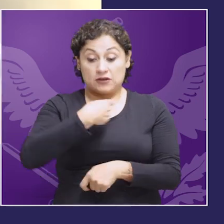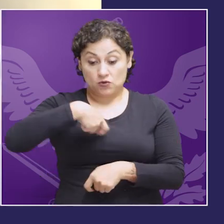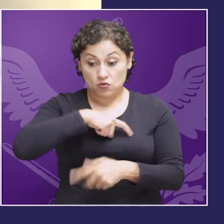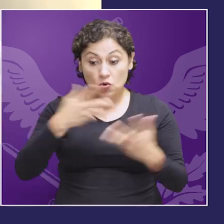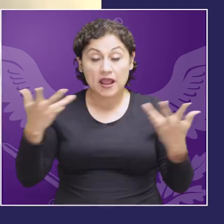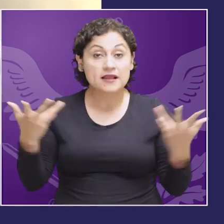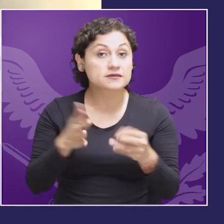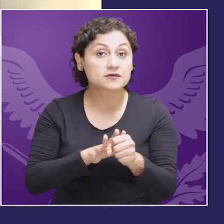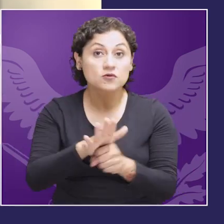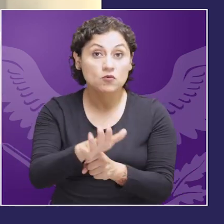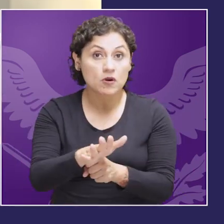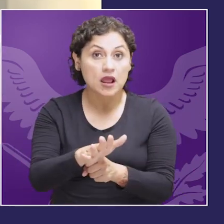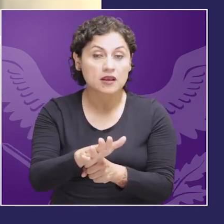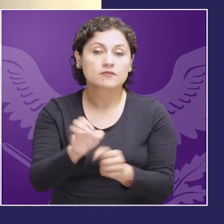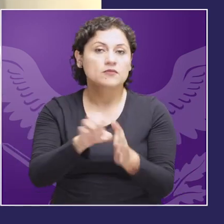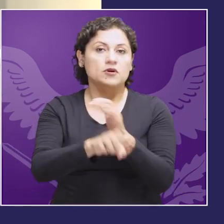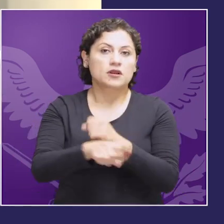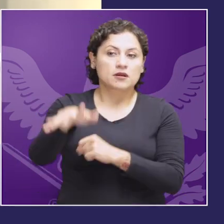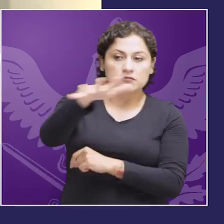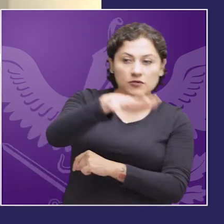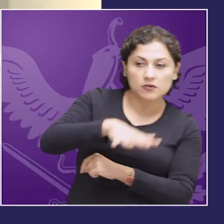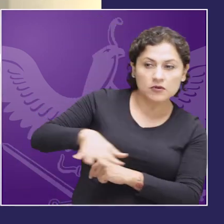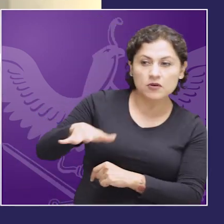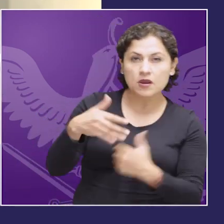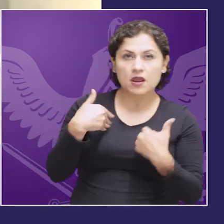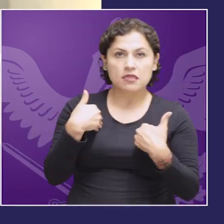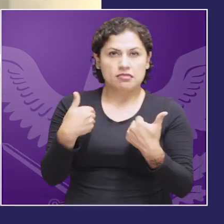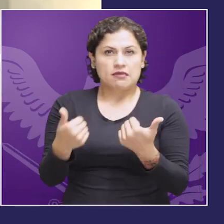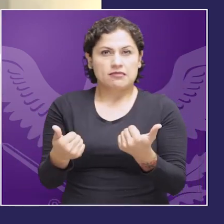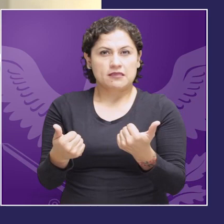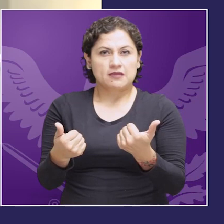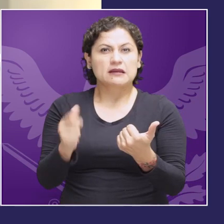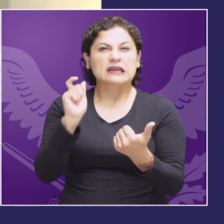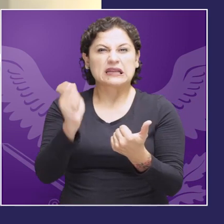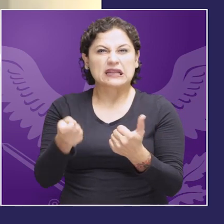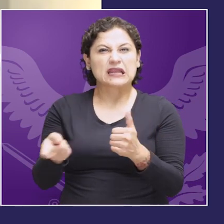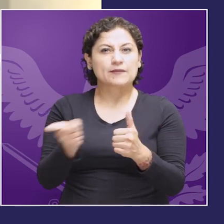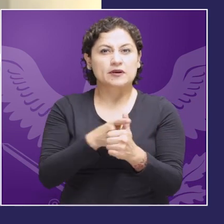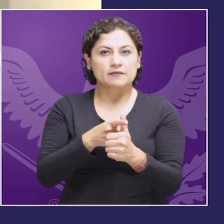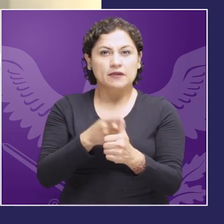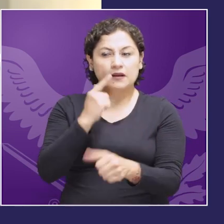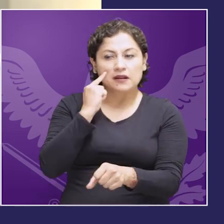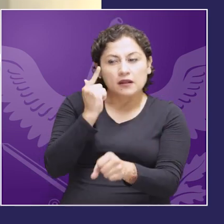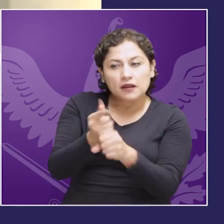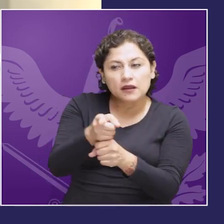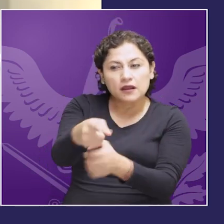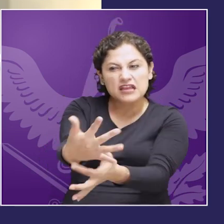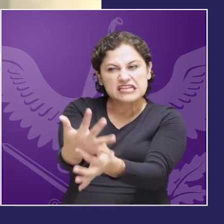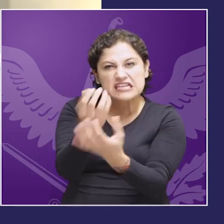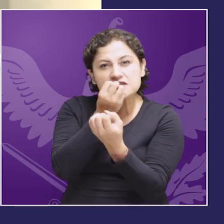porque lo primero que una tiene que hacer para entender lo que está sucediendo